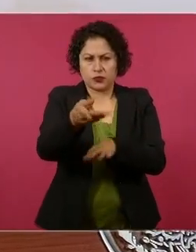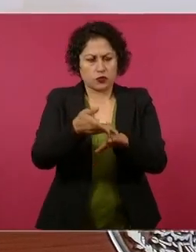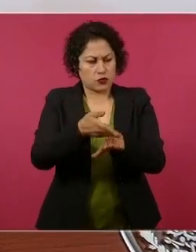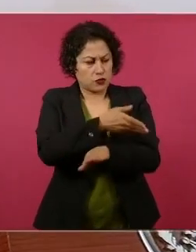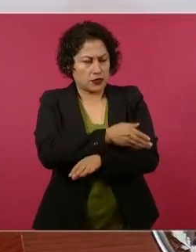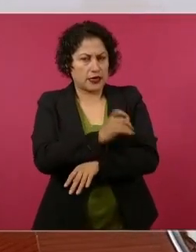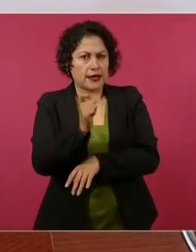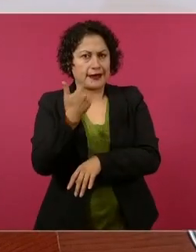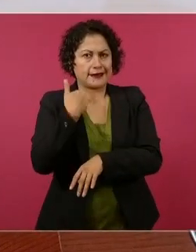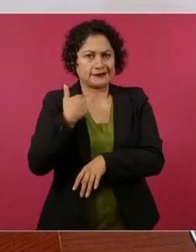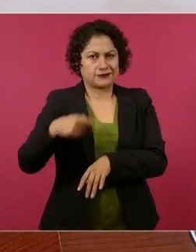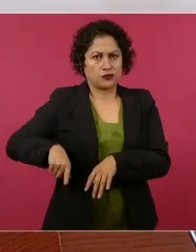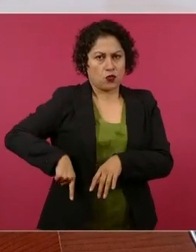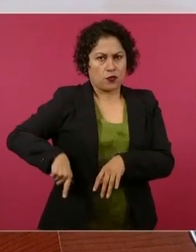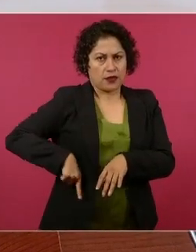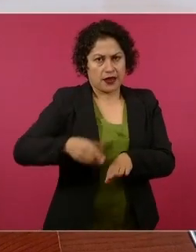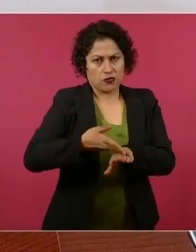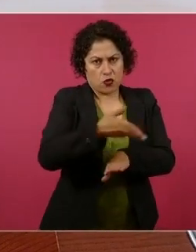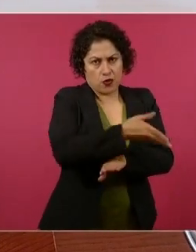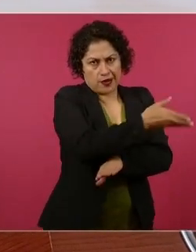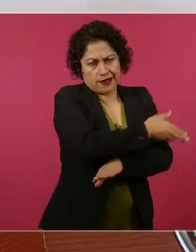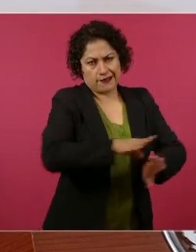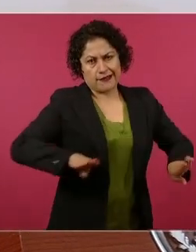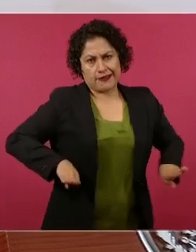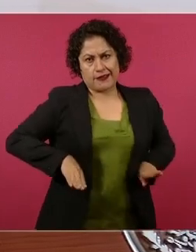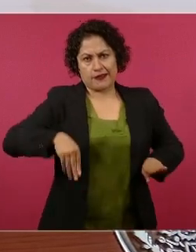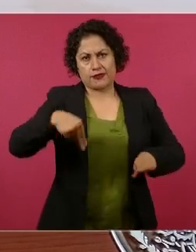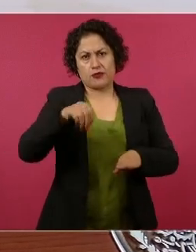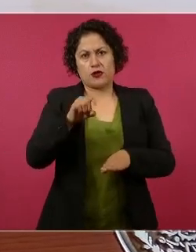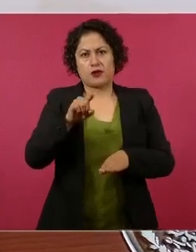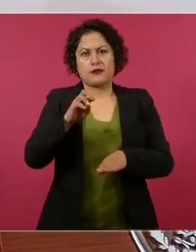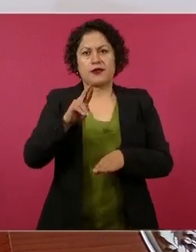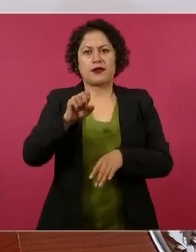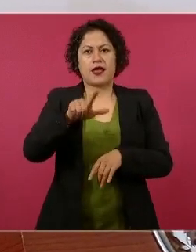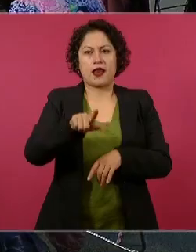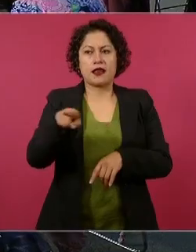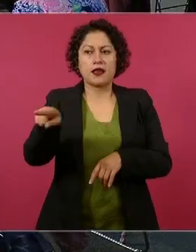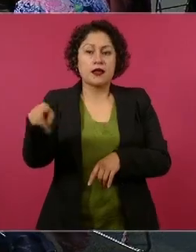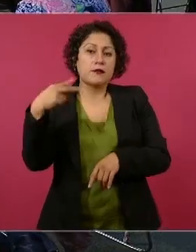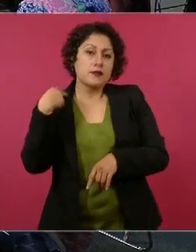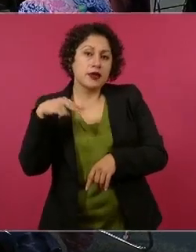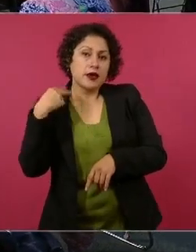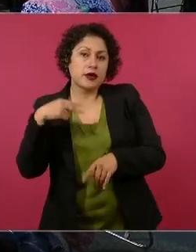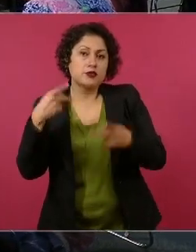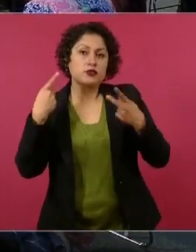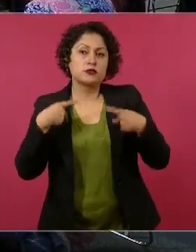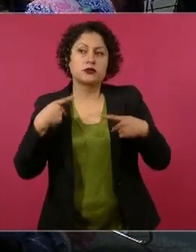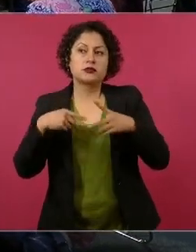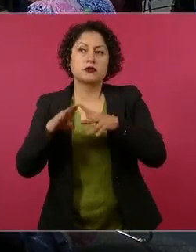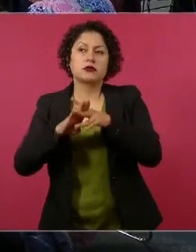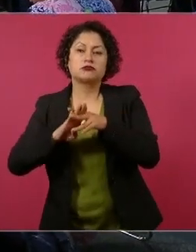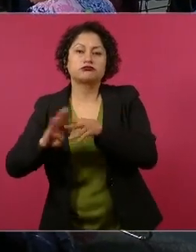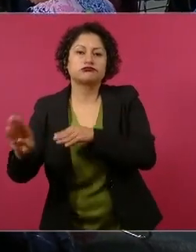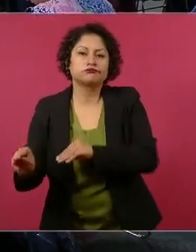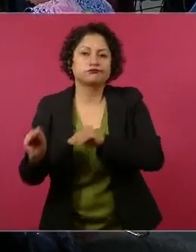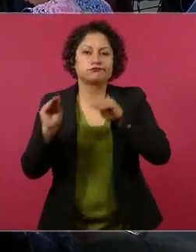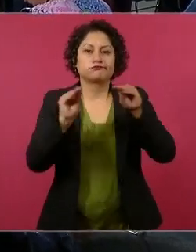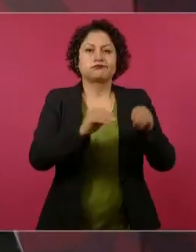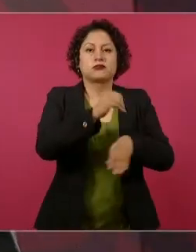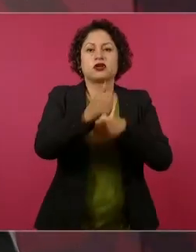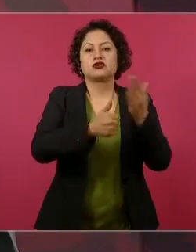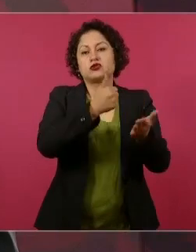vivir a Ciudad Juárez, a Reynosa,